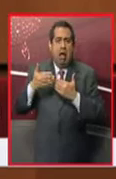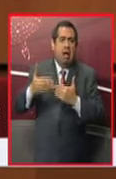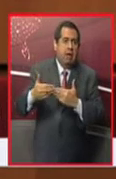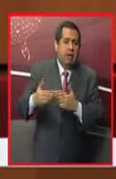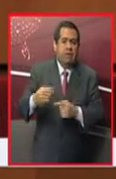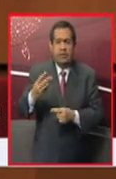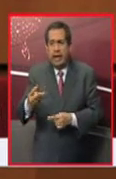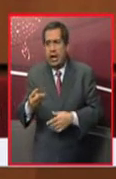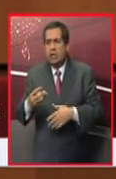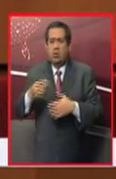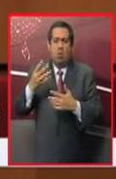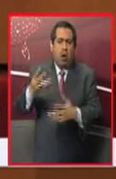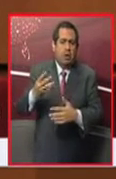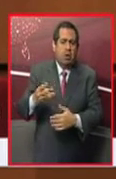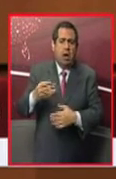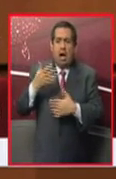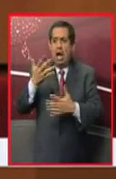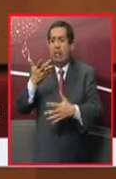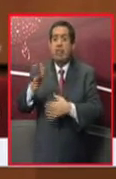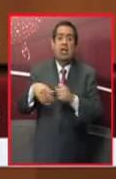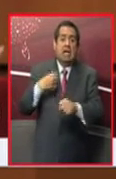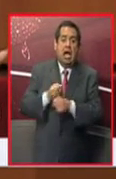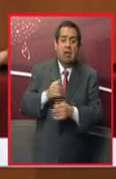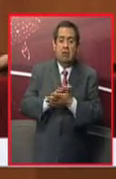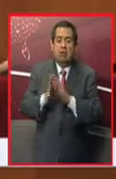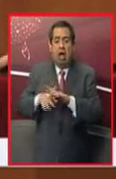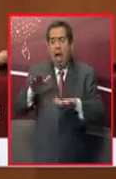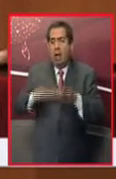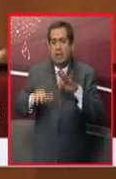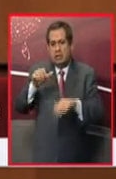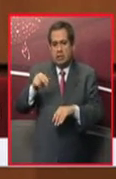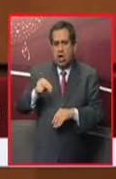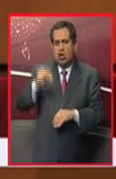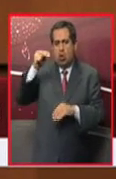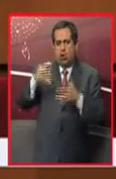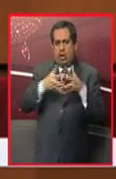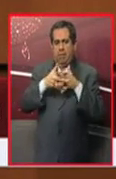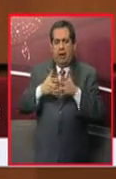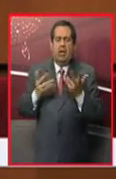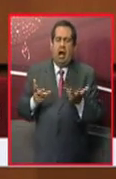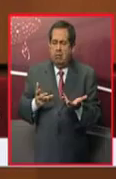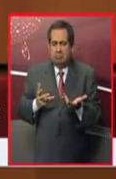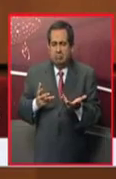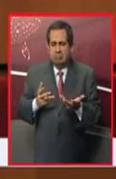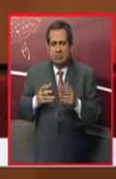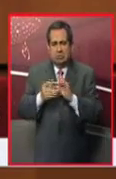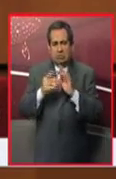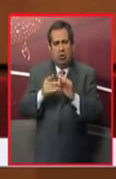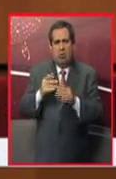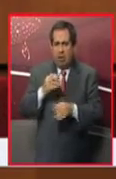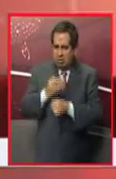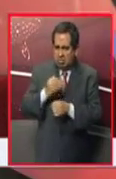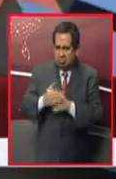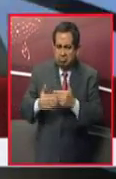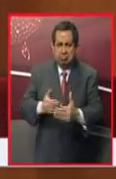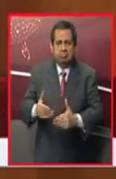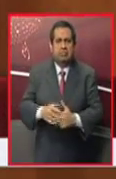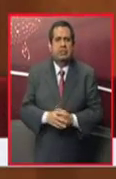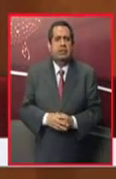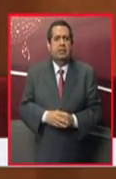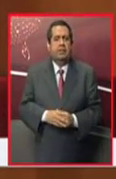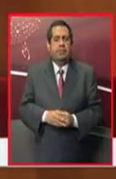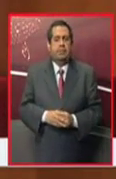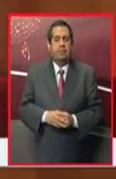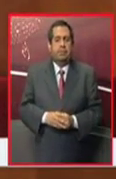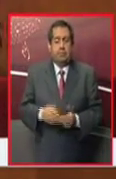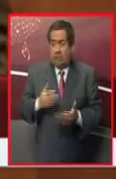3, 4, 5 o hasta 10 años, como sucede en Norteamérica, en dar este paso tan importante.